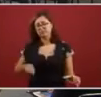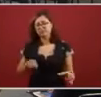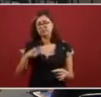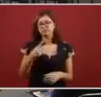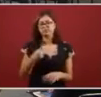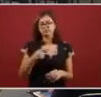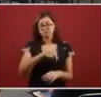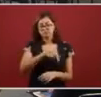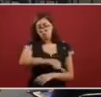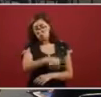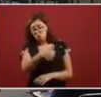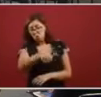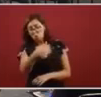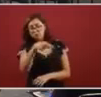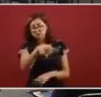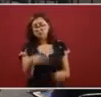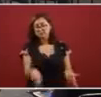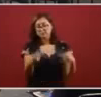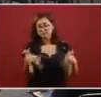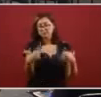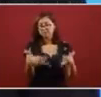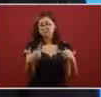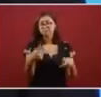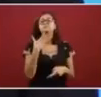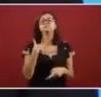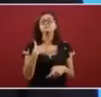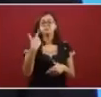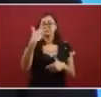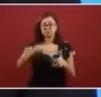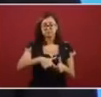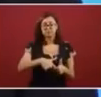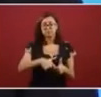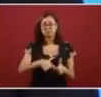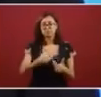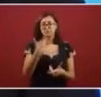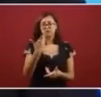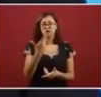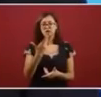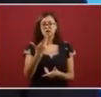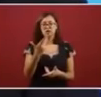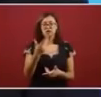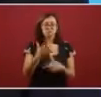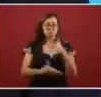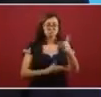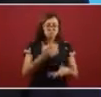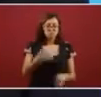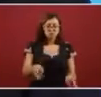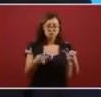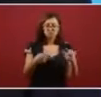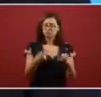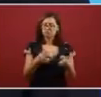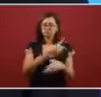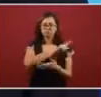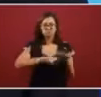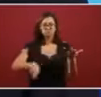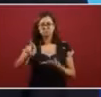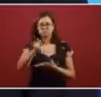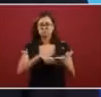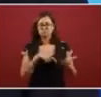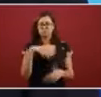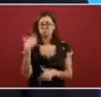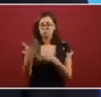11 estaciones expendedoras de gasolina, de las estaciones de servicio, de las gasolineras, y estamos pendientes de